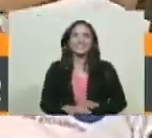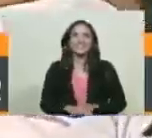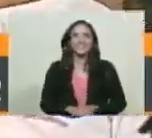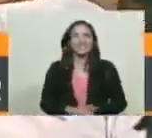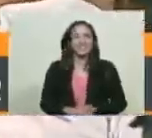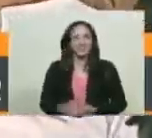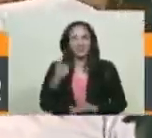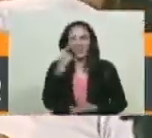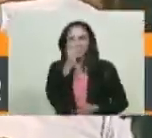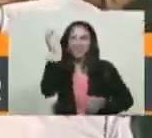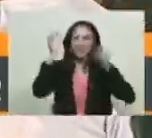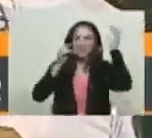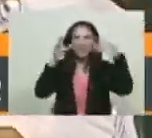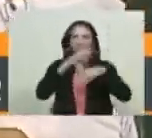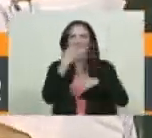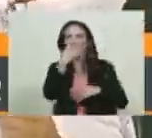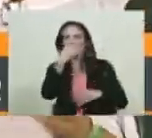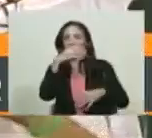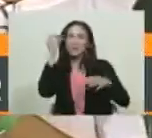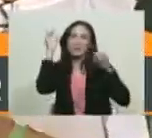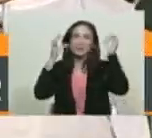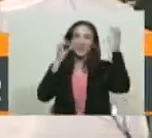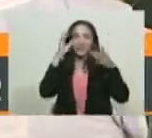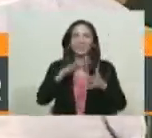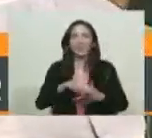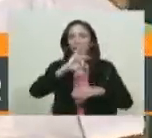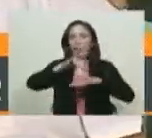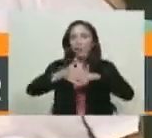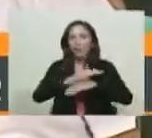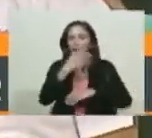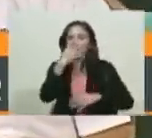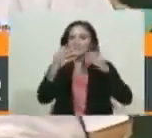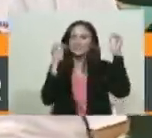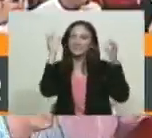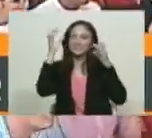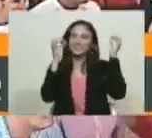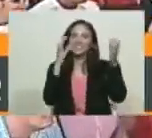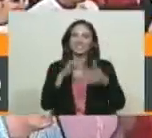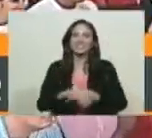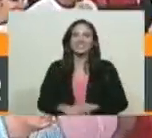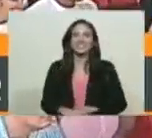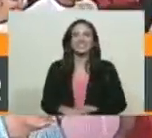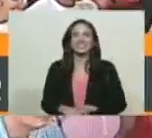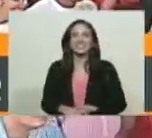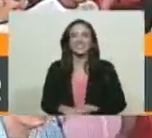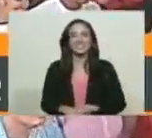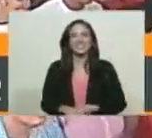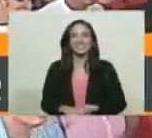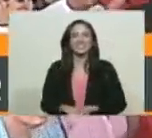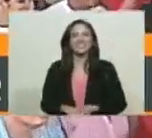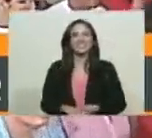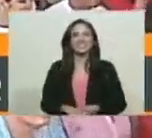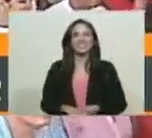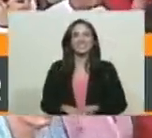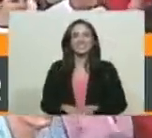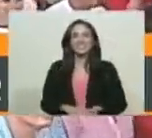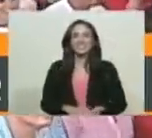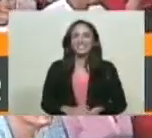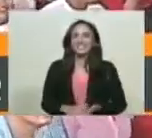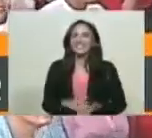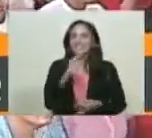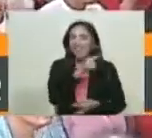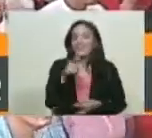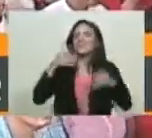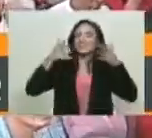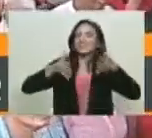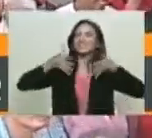Mira cómo inventan consignas, ¿vale, Jorge Rodríguez? ¿Ah? Ellos te pueden ayudar en los eslogans de campaña. Pueden